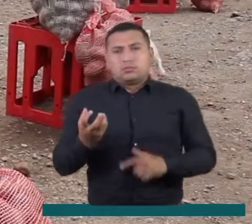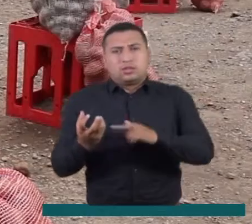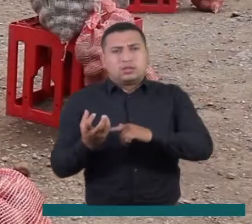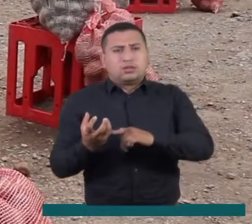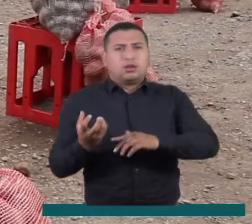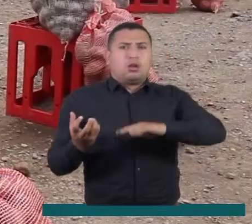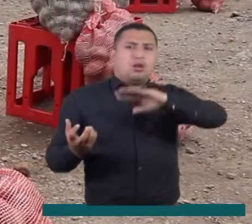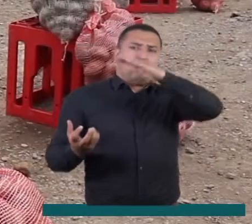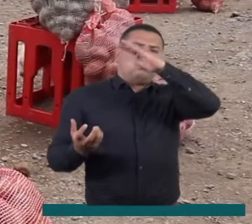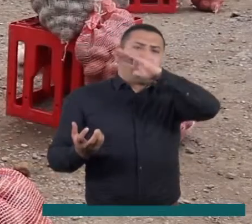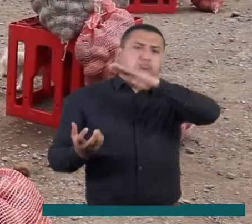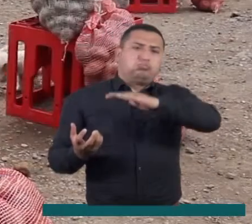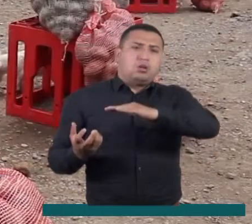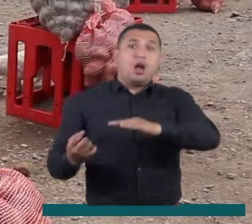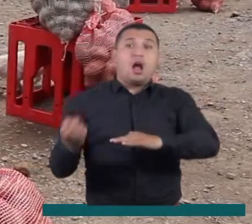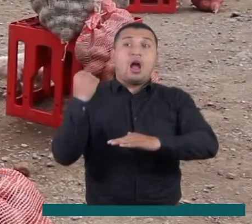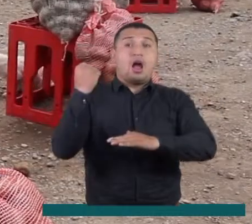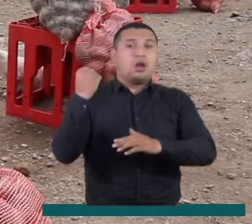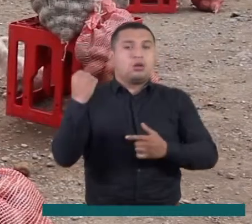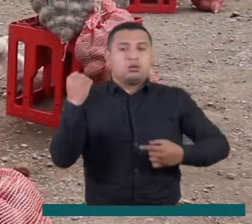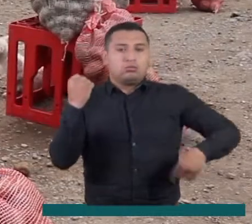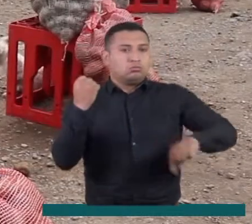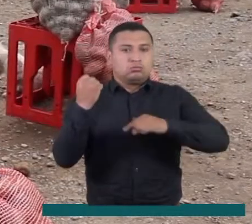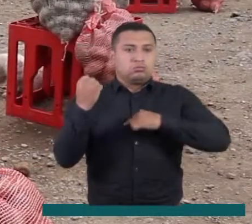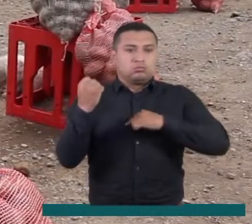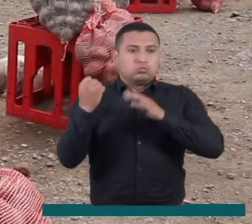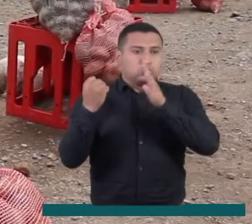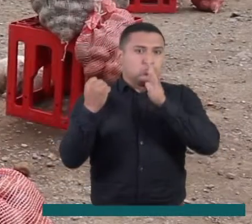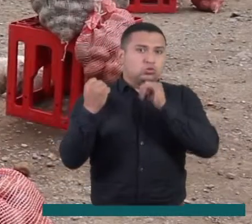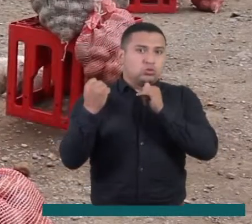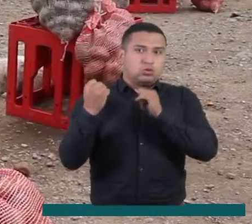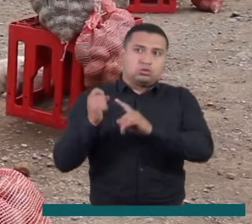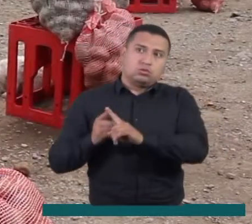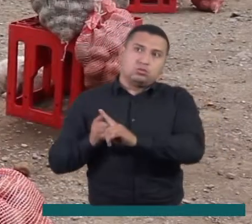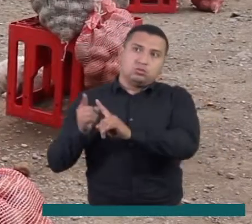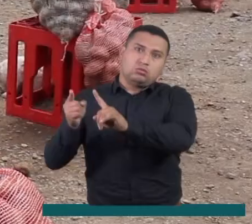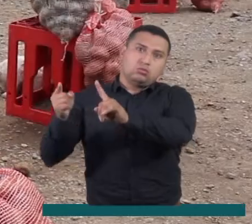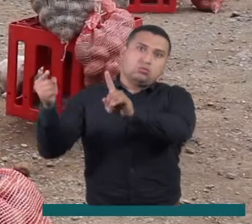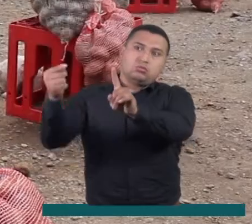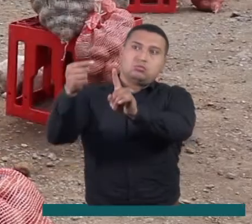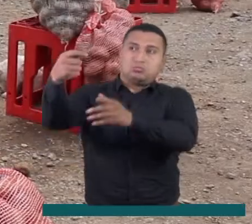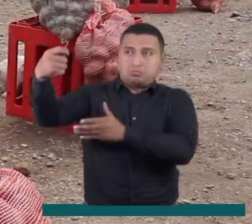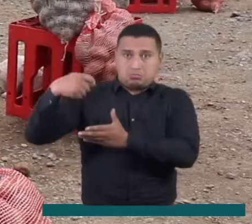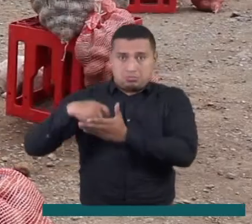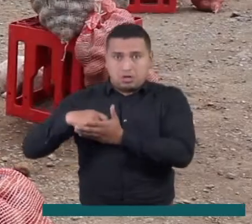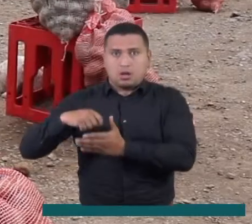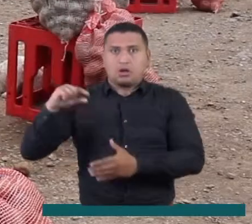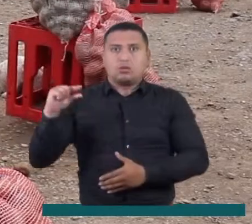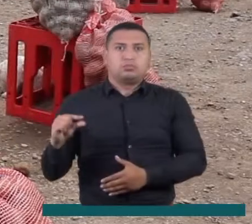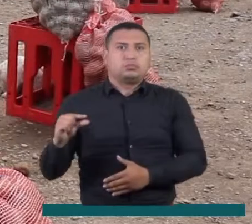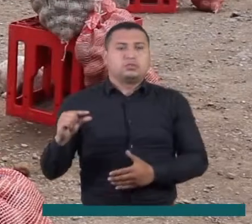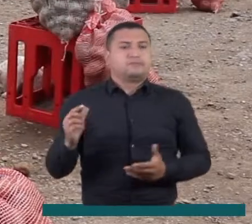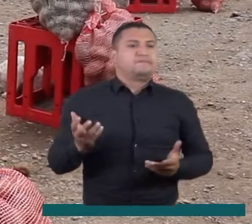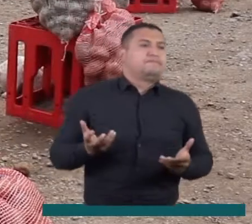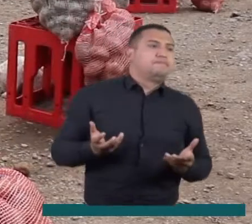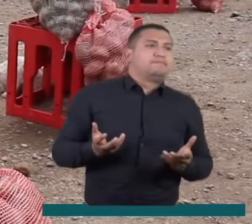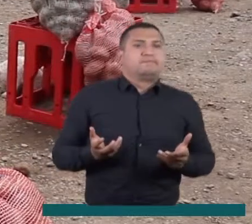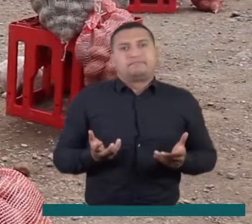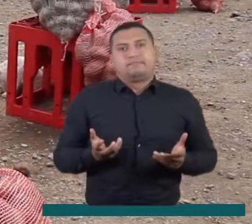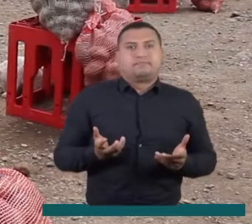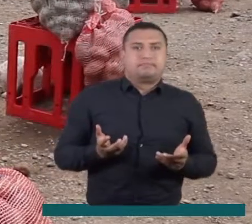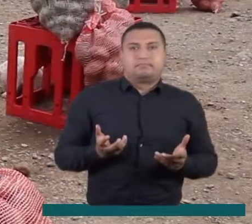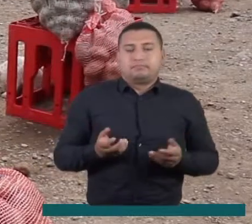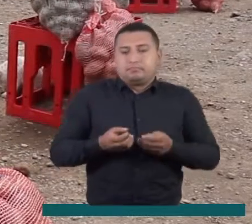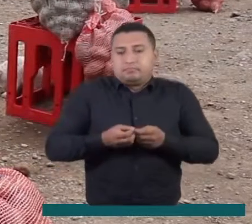bajó muchísimo y no se está ganando nada, o sea, llevando a las centrales de abasto ya no queda lo mismo